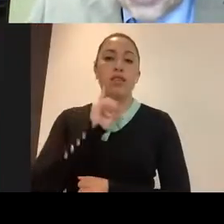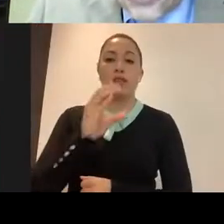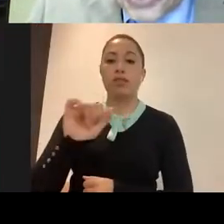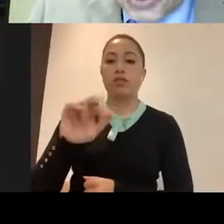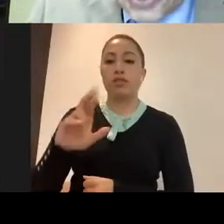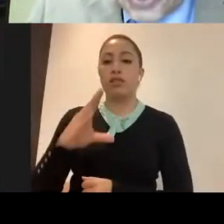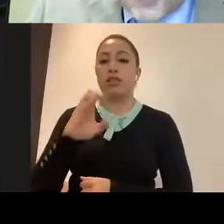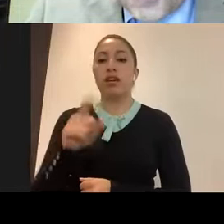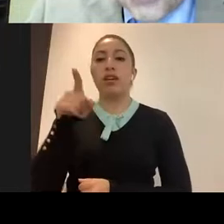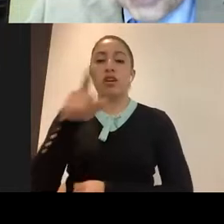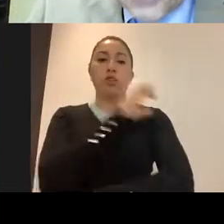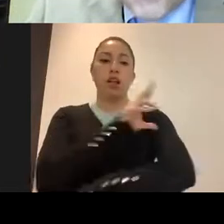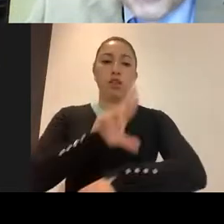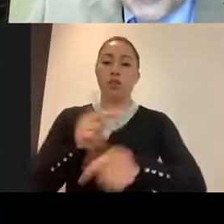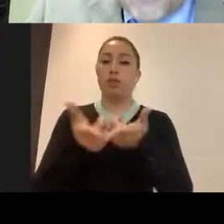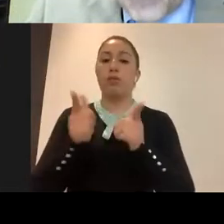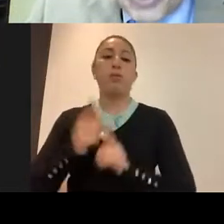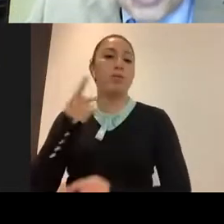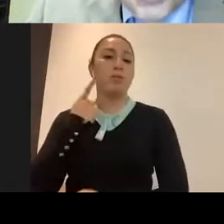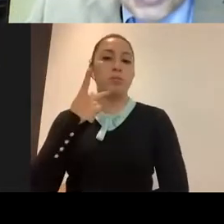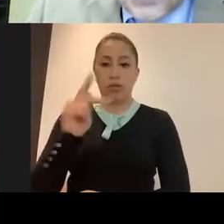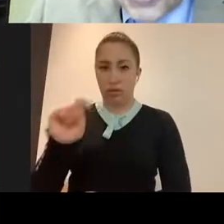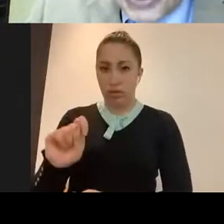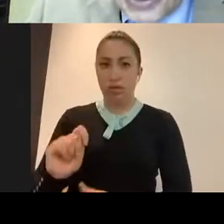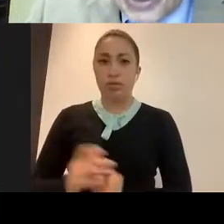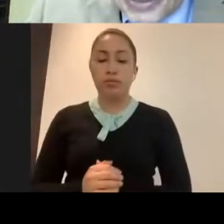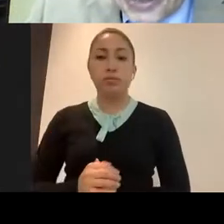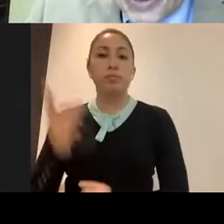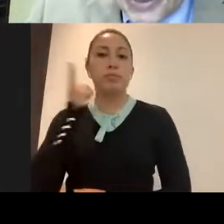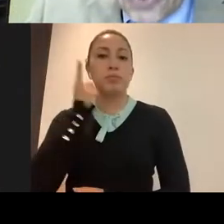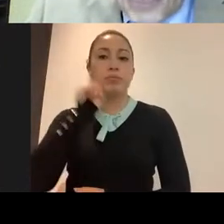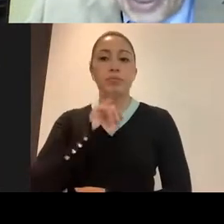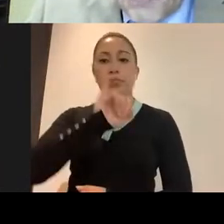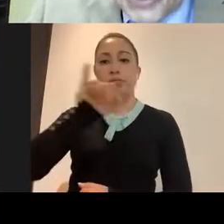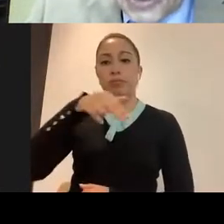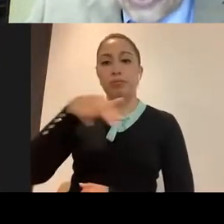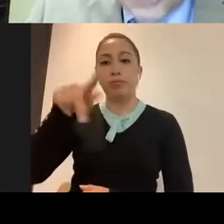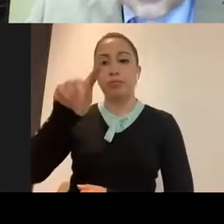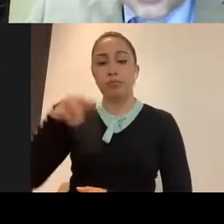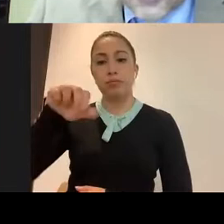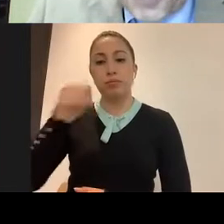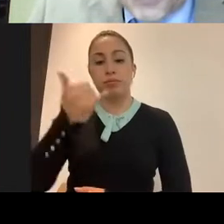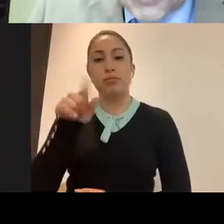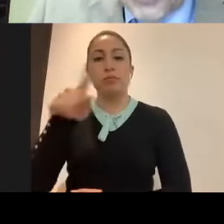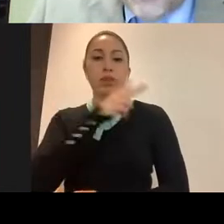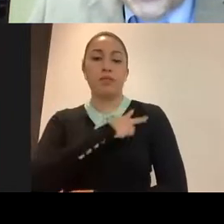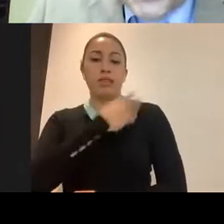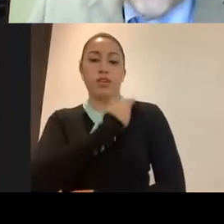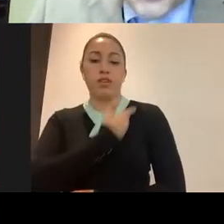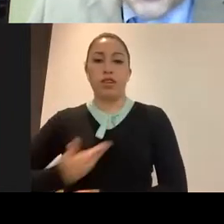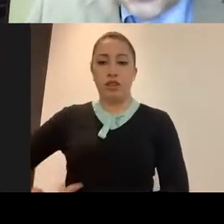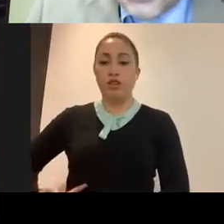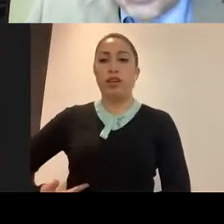Bastida, coordinadora del Grupo Parlamentario del PT, la diputada Janet Elizabeth Guerrero Maya, vicecoordinadora del Grupo Parlamentario del